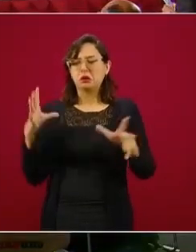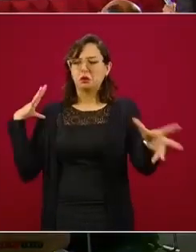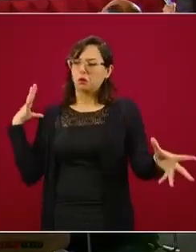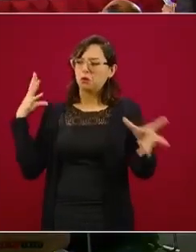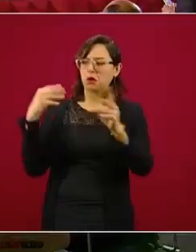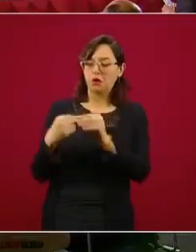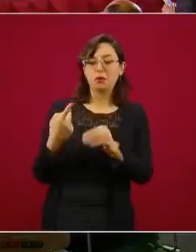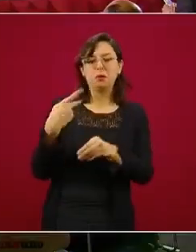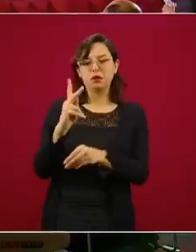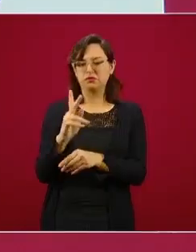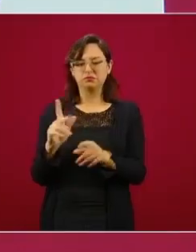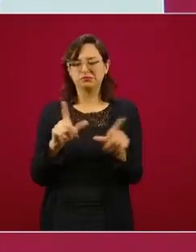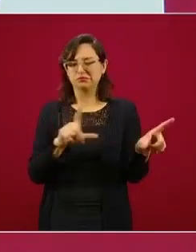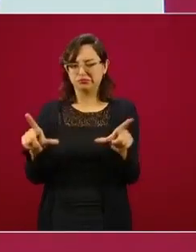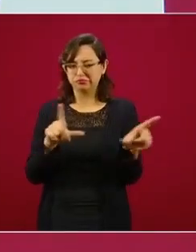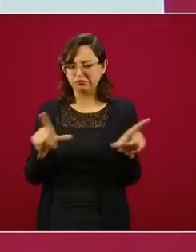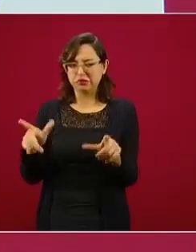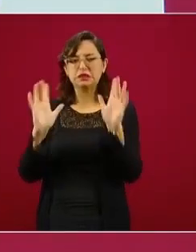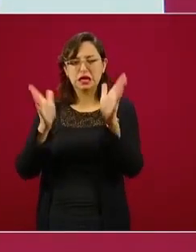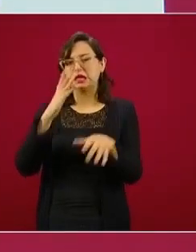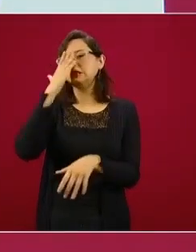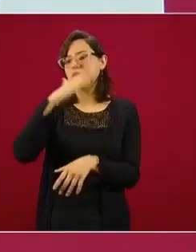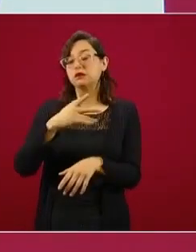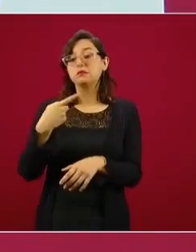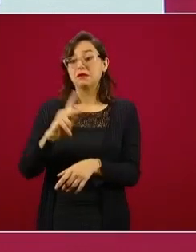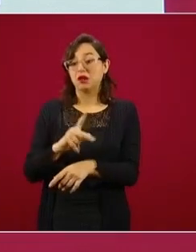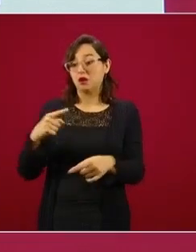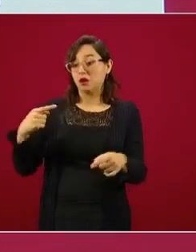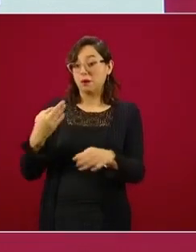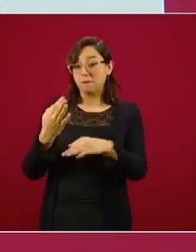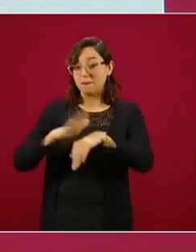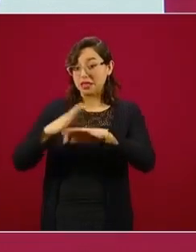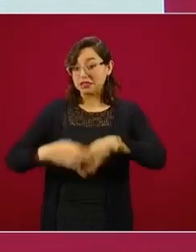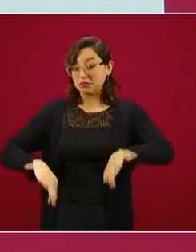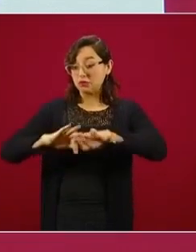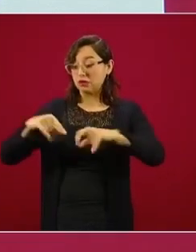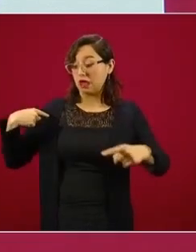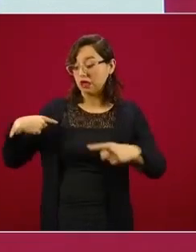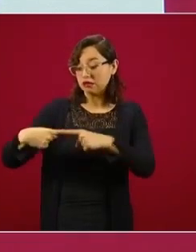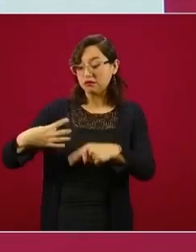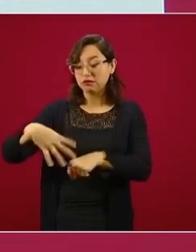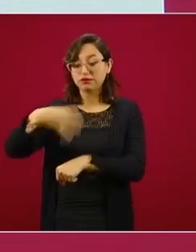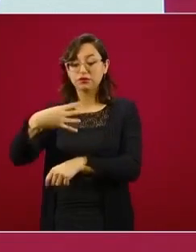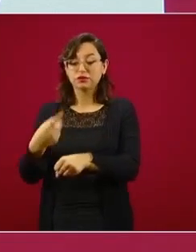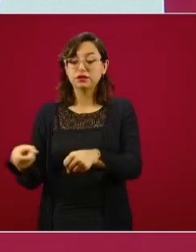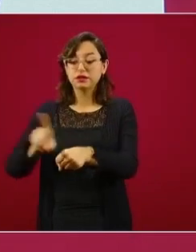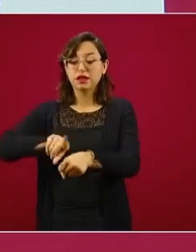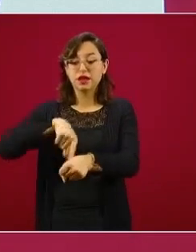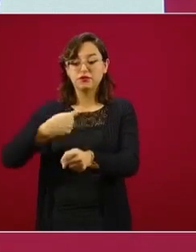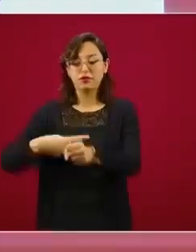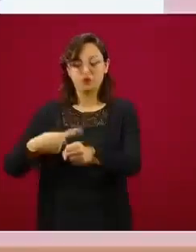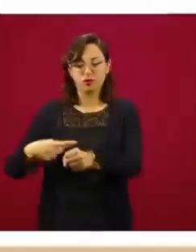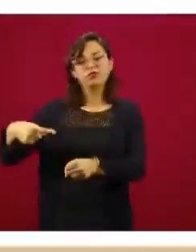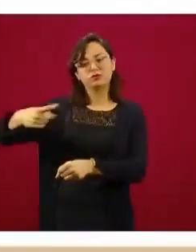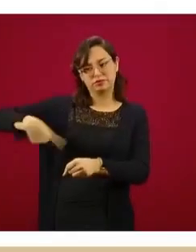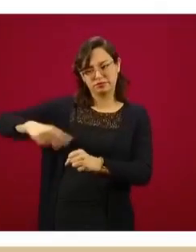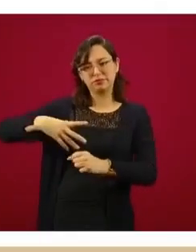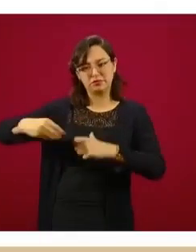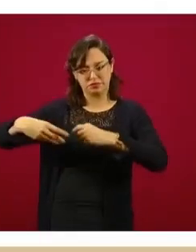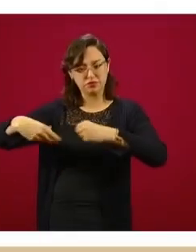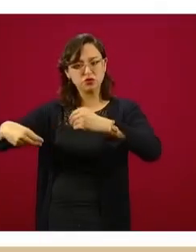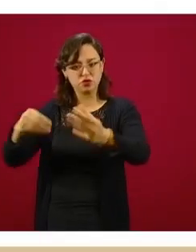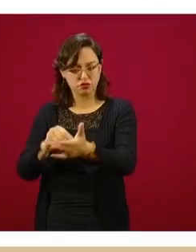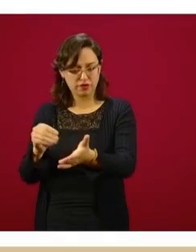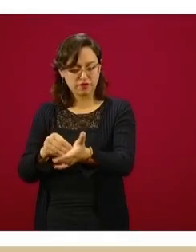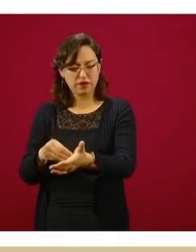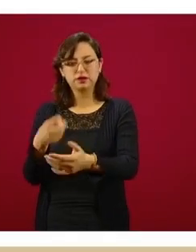que es la carga de enfermedad activa de los últimos 14 días, por ser la que contribuye a la conservación de la